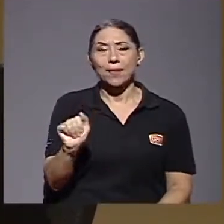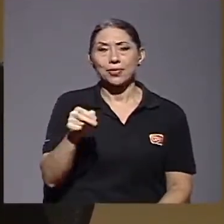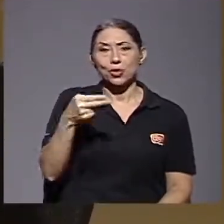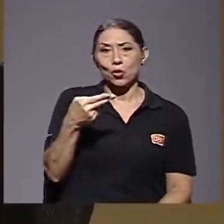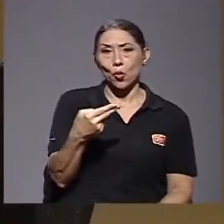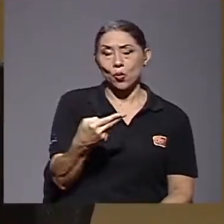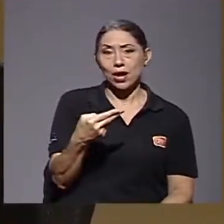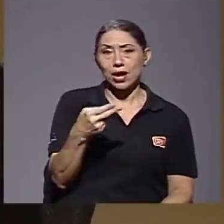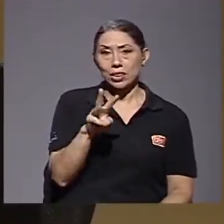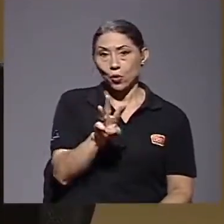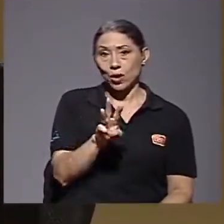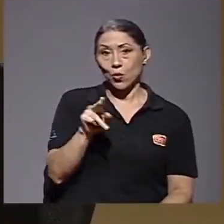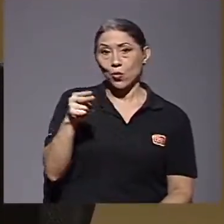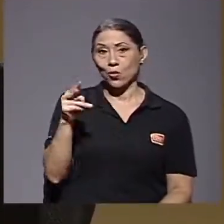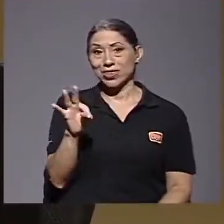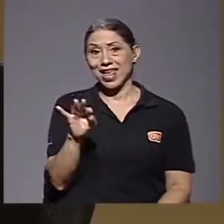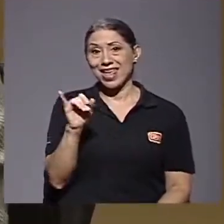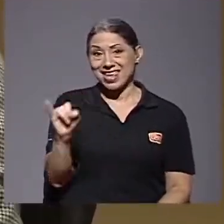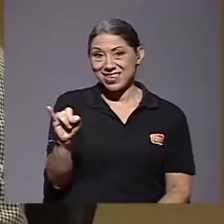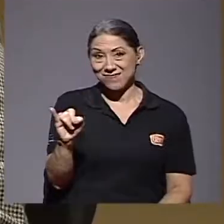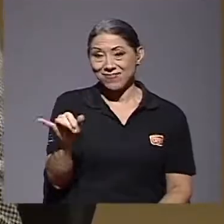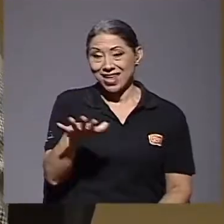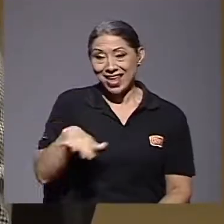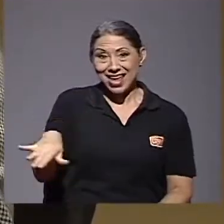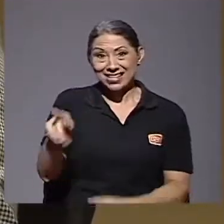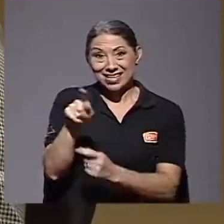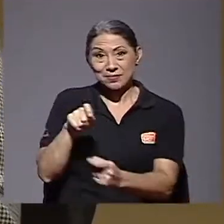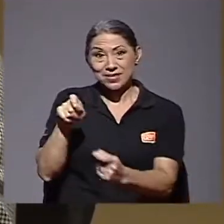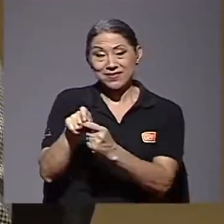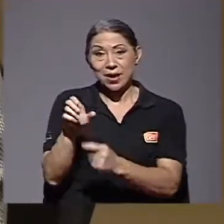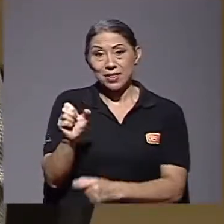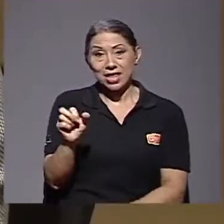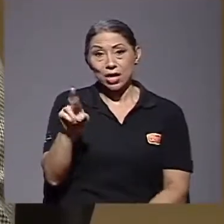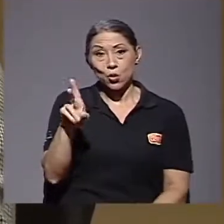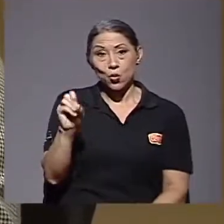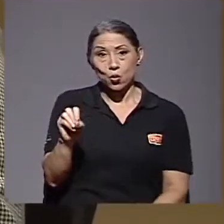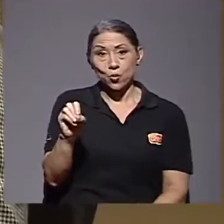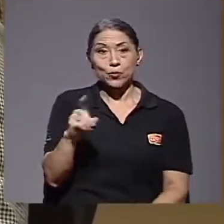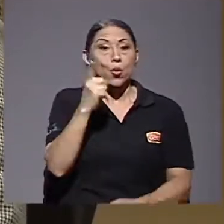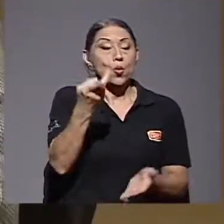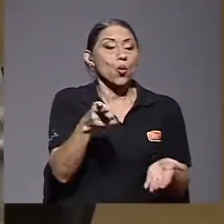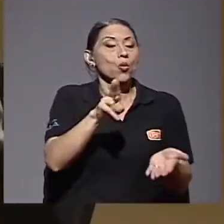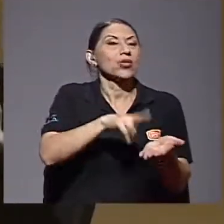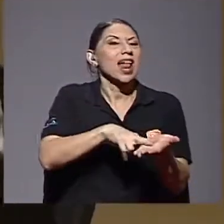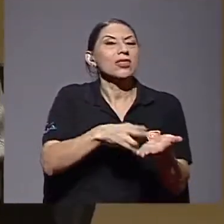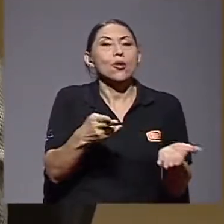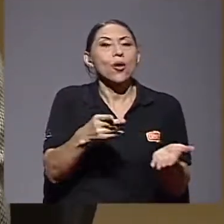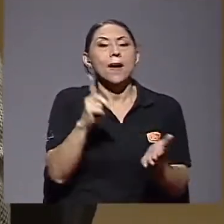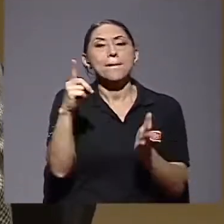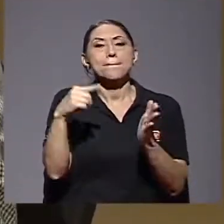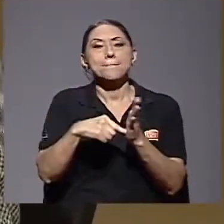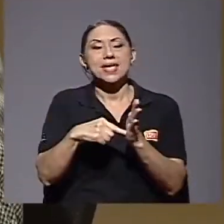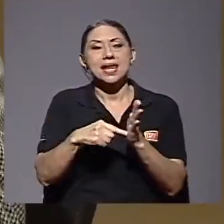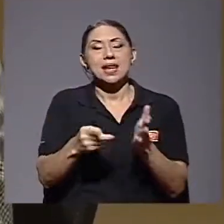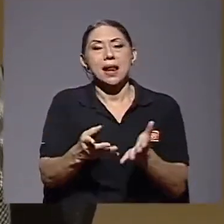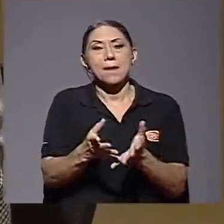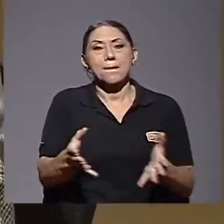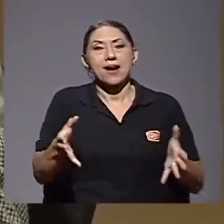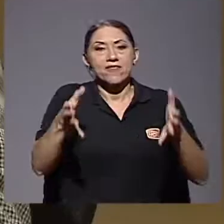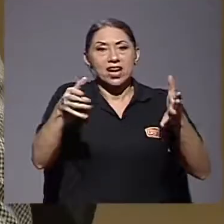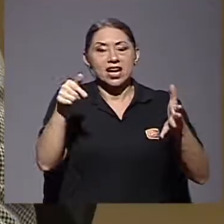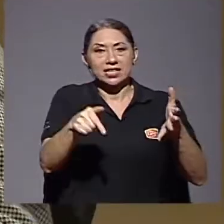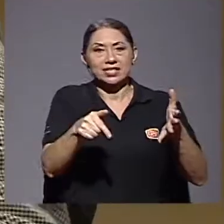WTI, ese es específicamente es el crudo, y un contrato es 1,000 barriles. En ese momento,